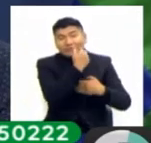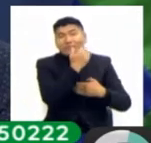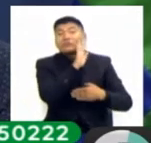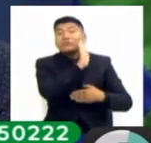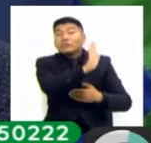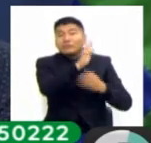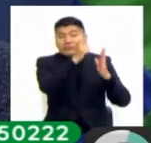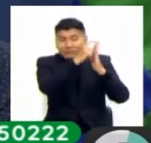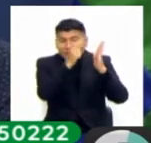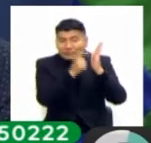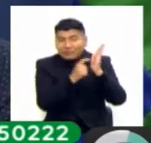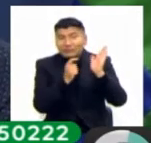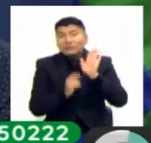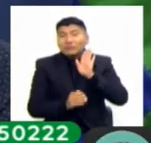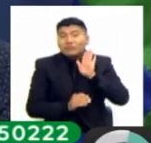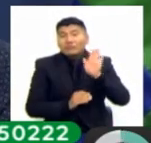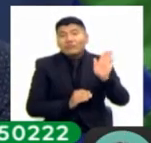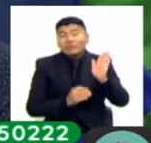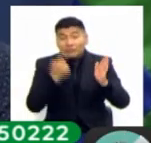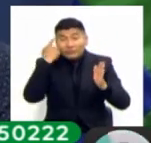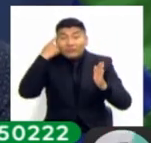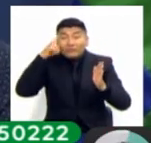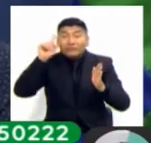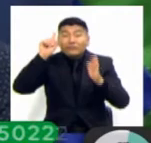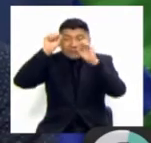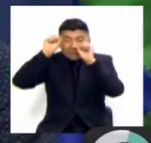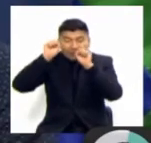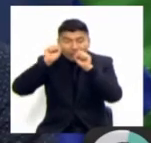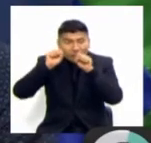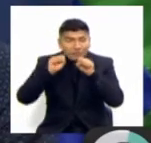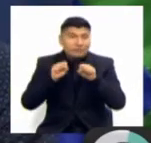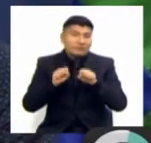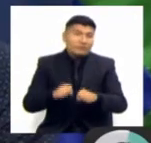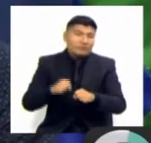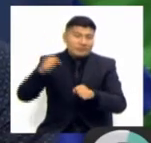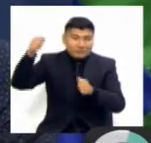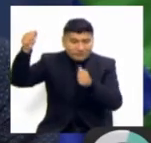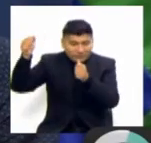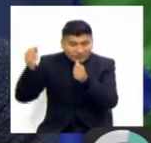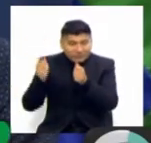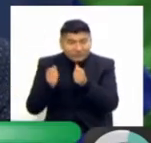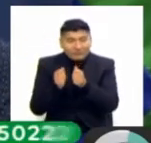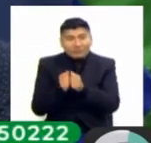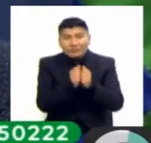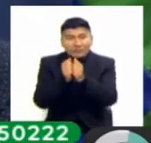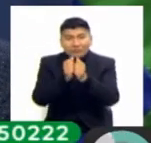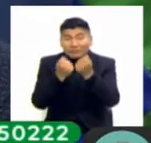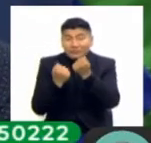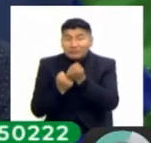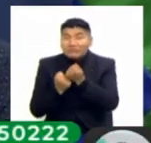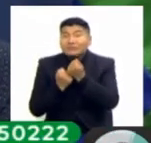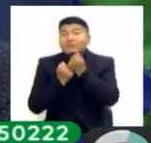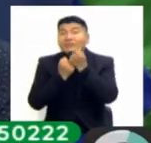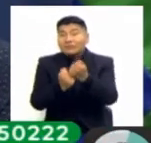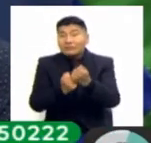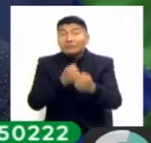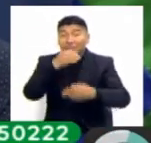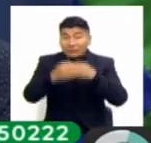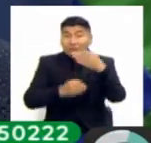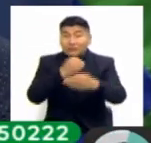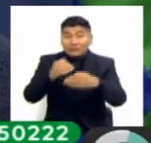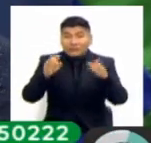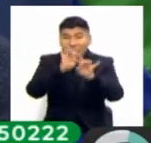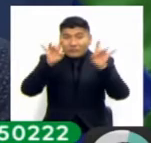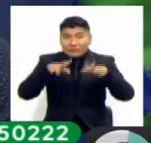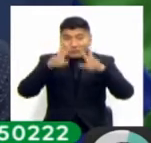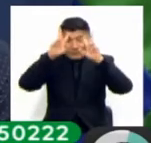las condiciones que tienen para poder acompañar y apoyar el proceso de